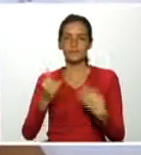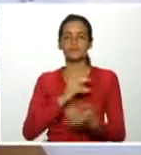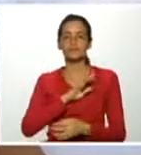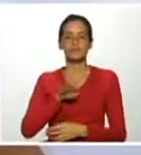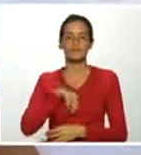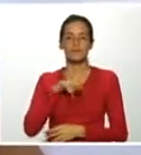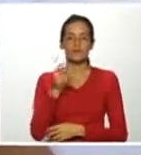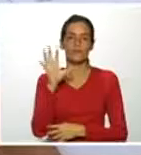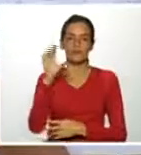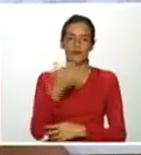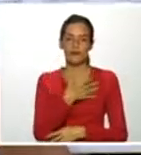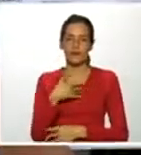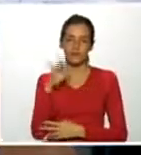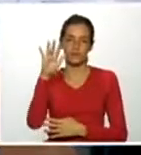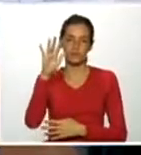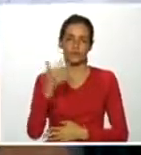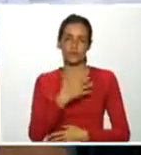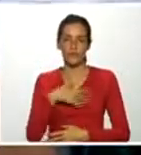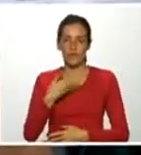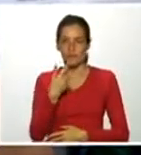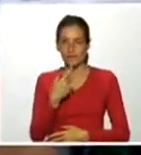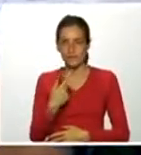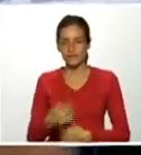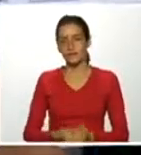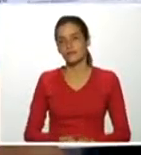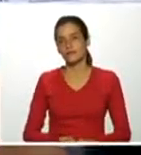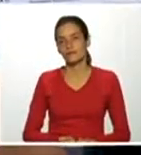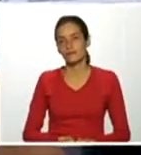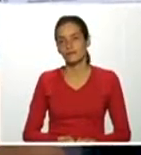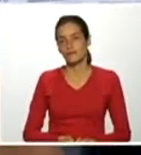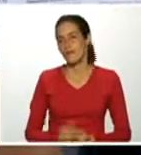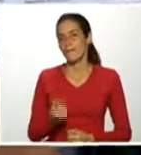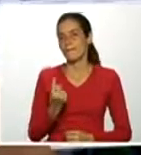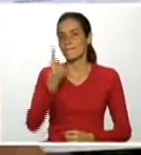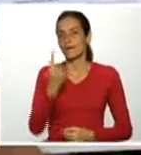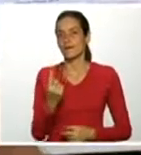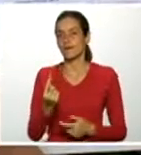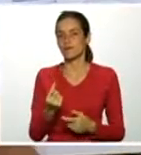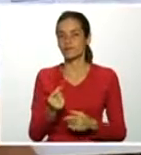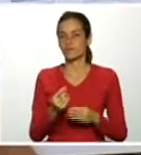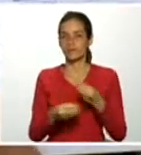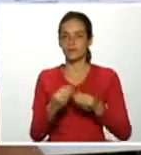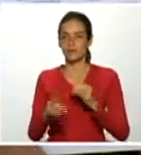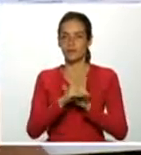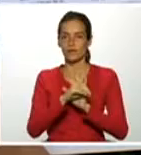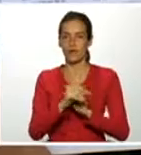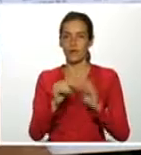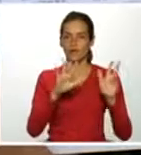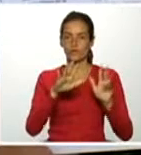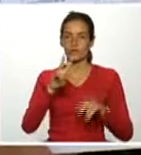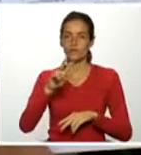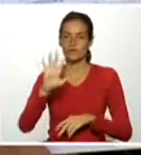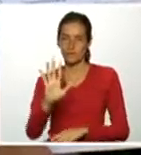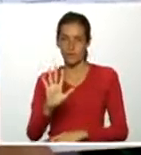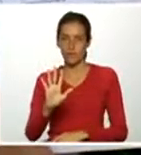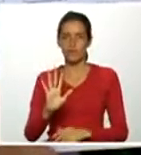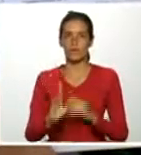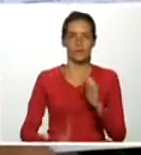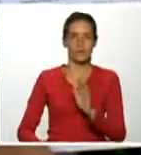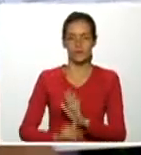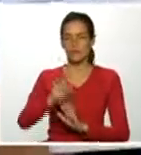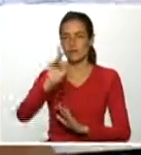nosotros aspiramos, ¿no? Y pudiera señalar más icónicamente que uno de los primeros instrumentos fue el decreto 825 para el uso y